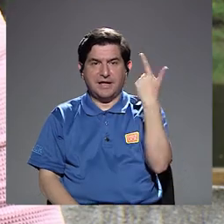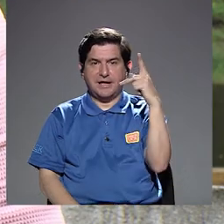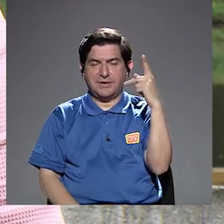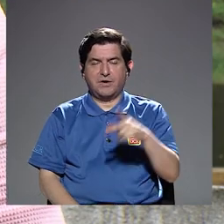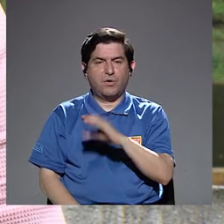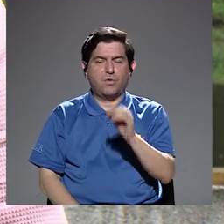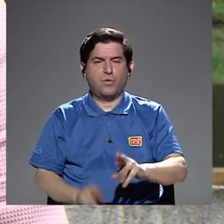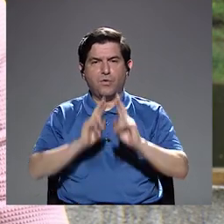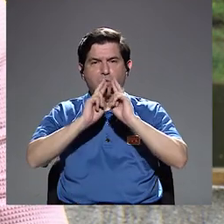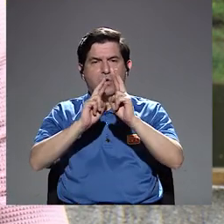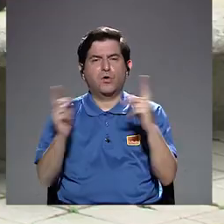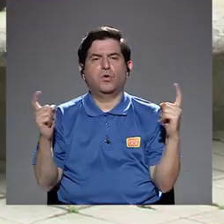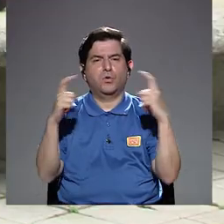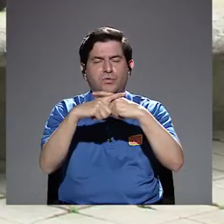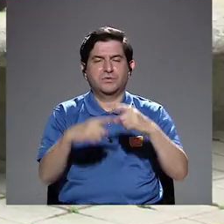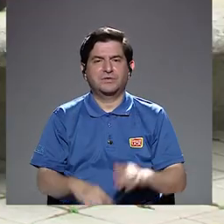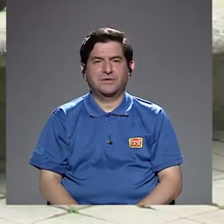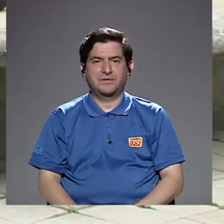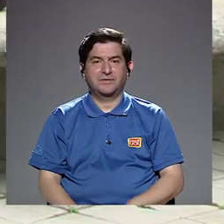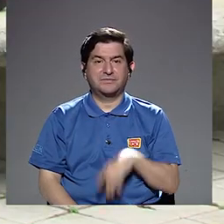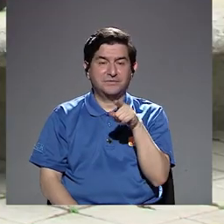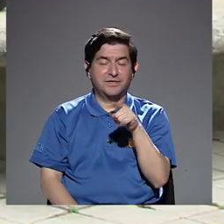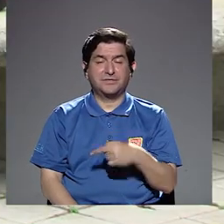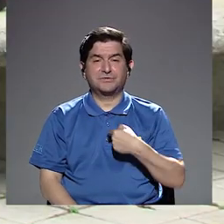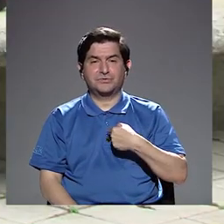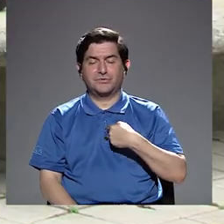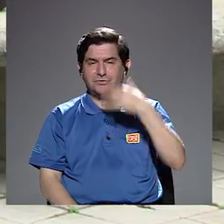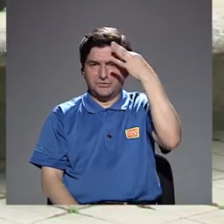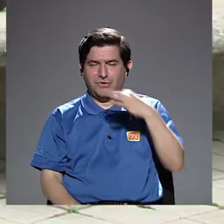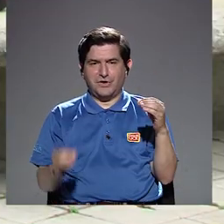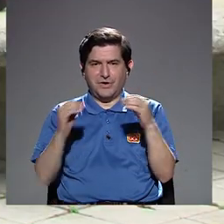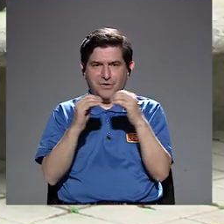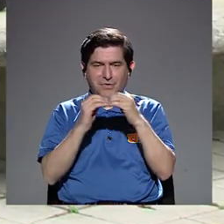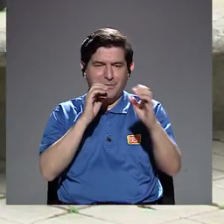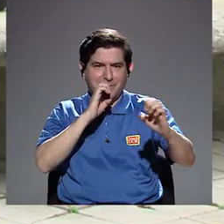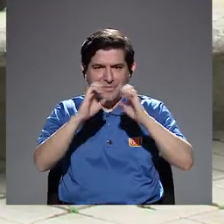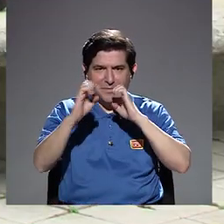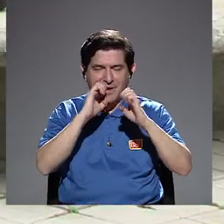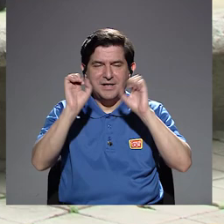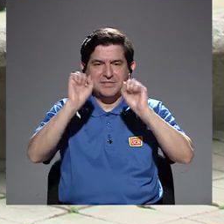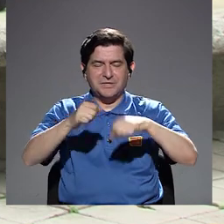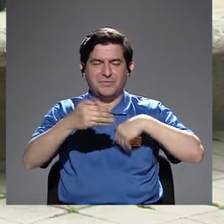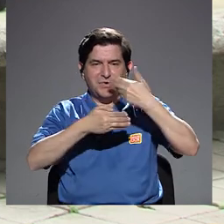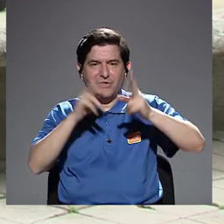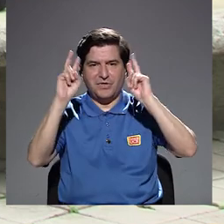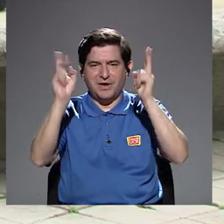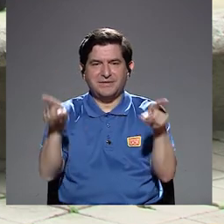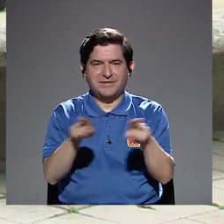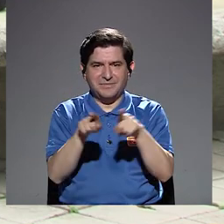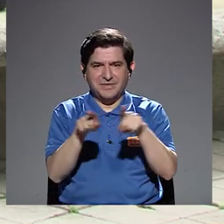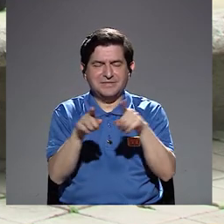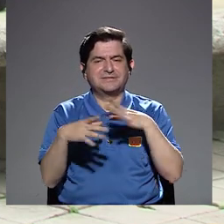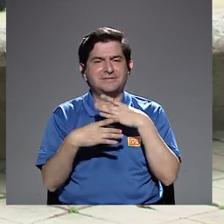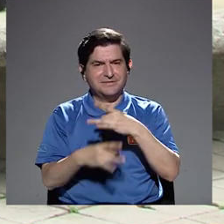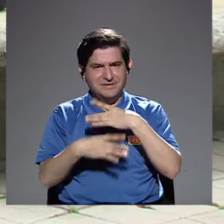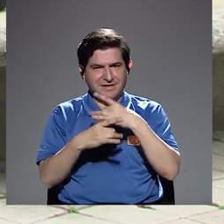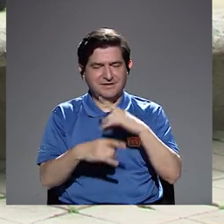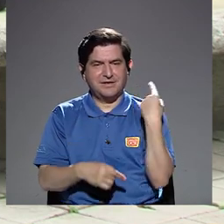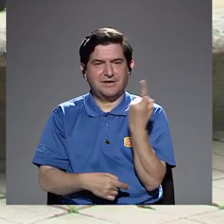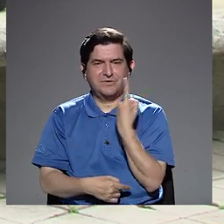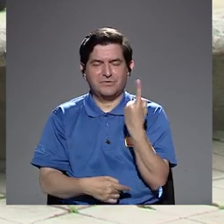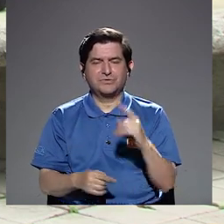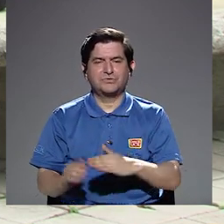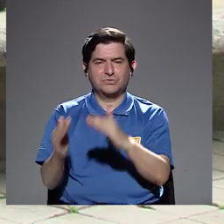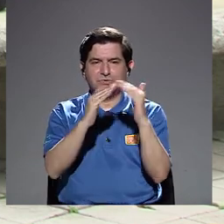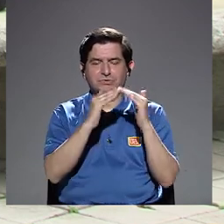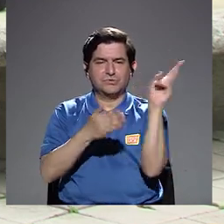riesgo y desenlaces complicados. Bueno, eso me suena como que podemos hacer más entrevistas y retomar estos temas también que son de interés, pues no solo para la